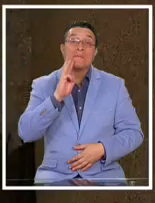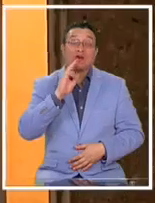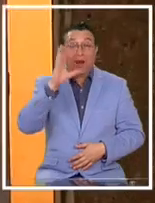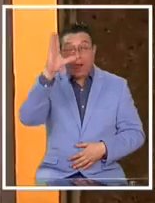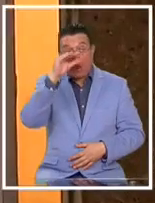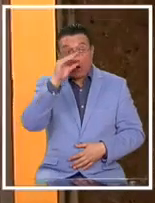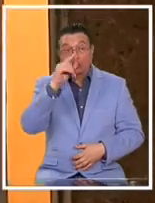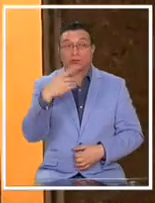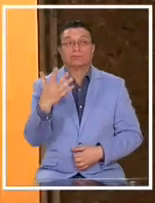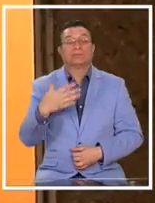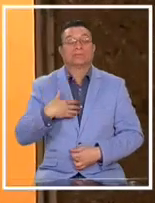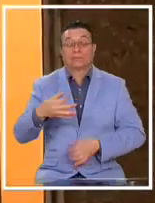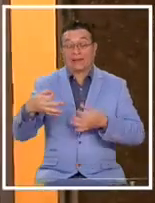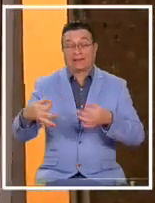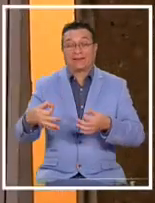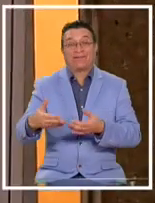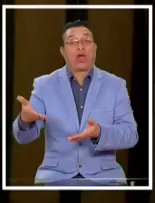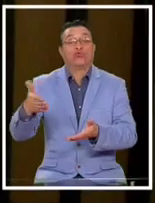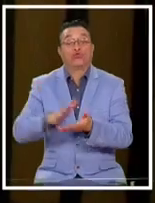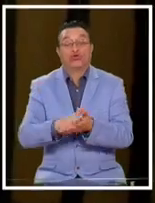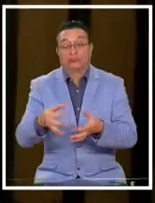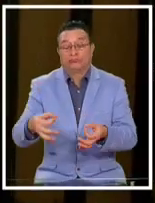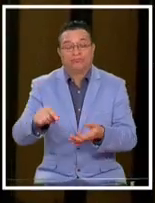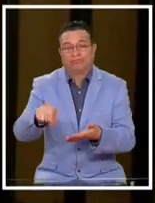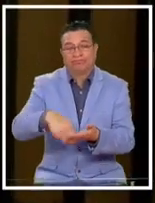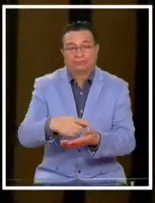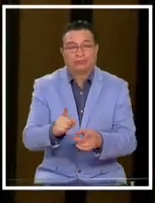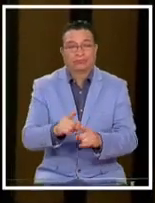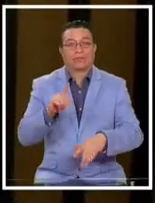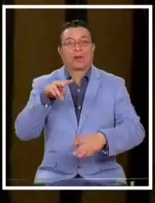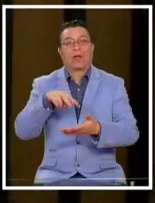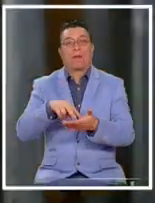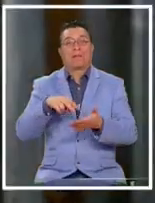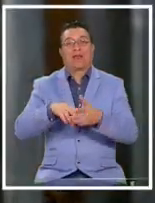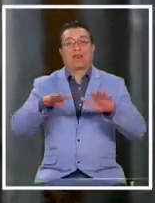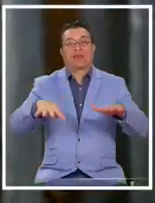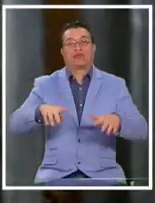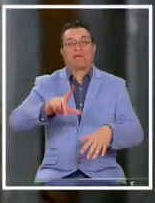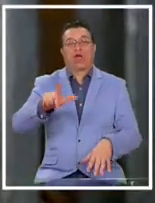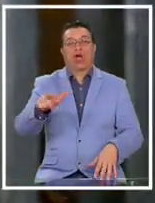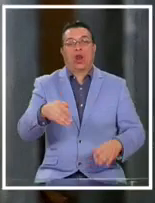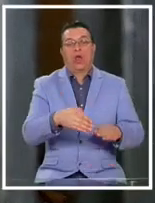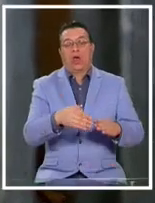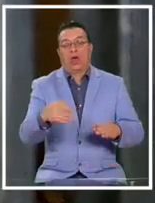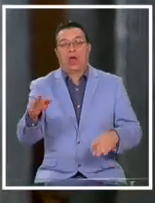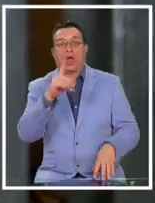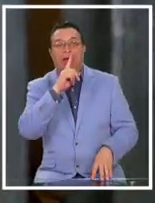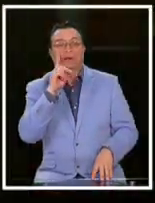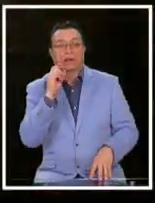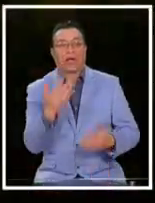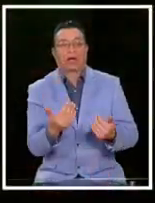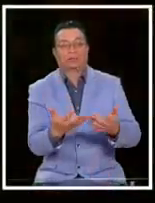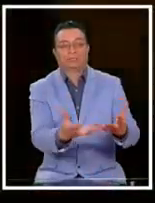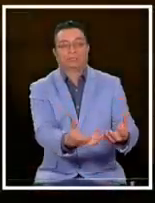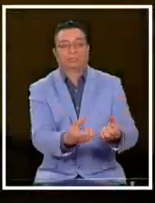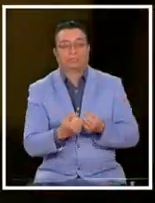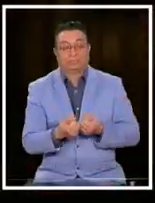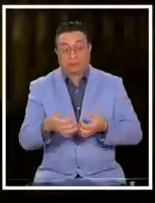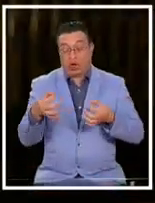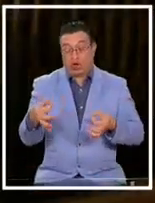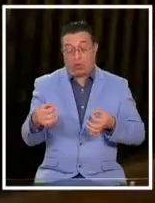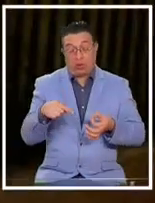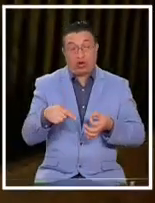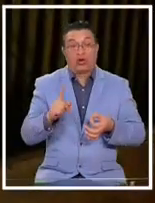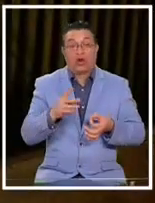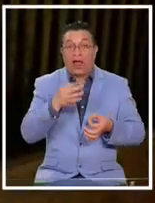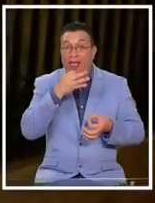miércoles nadie pudo hacer el certificado de defunción. Tuvo que esperar 19 horas para poder retirar a su tía, pero en el documento